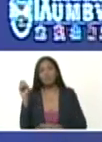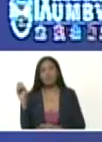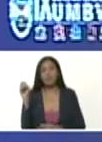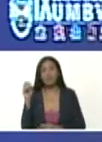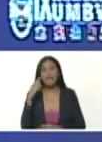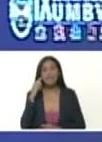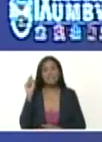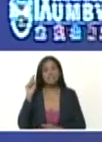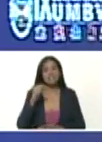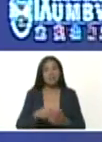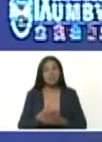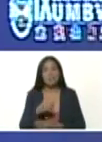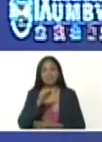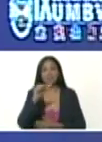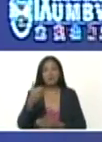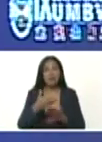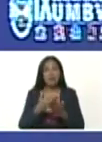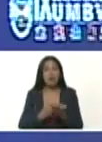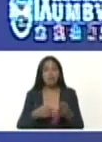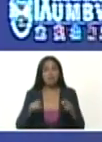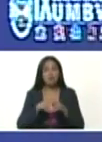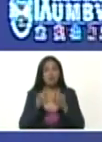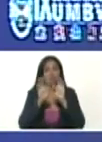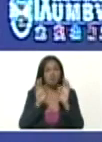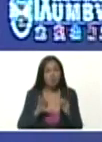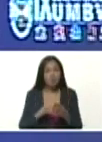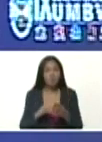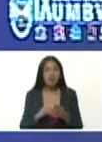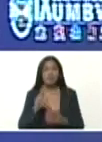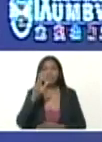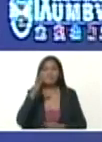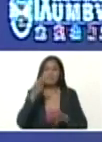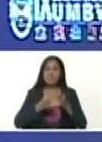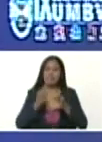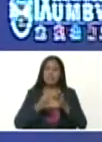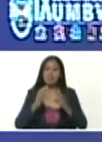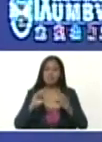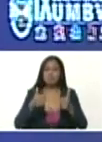meses antes, semanas antes de ese 3 de septiembre,